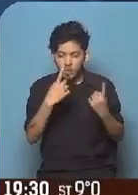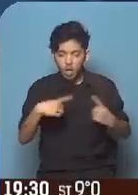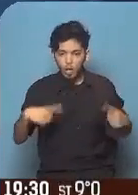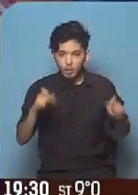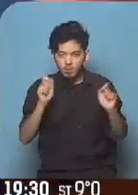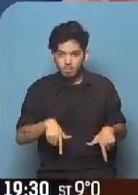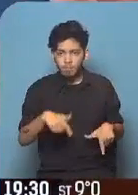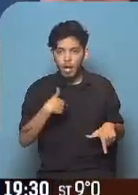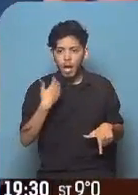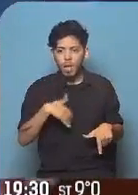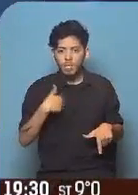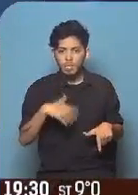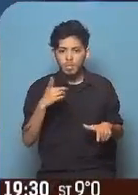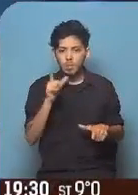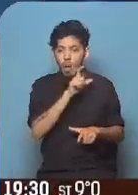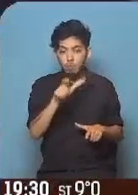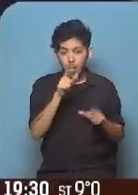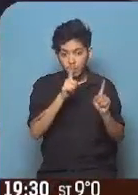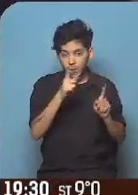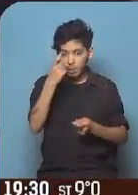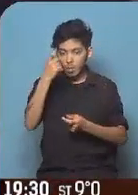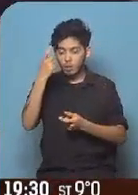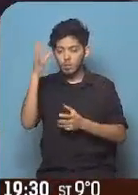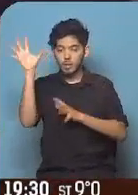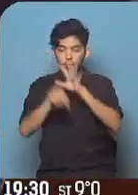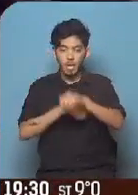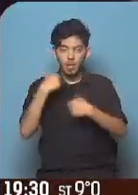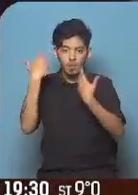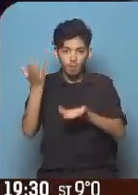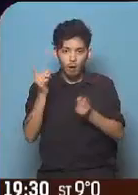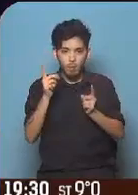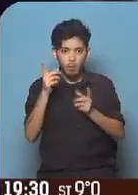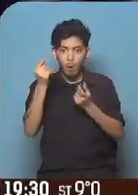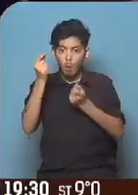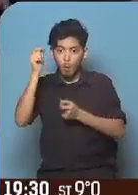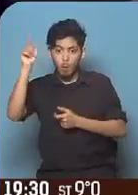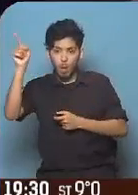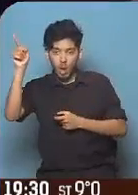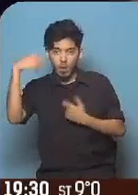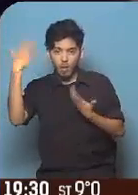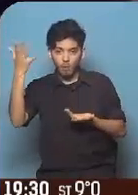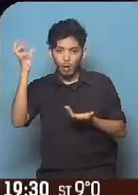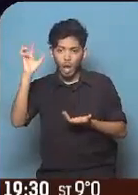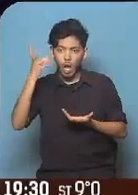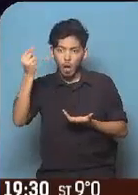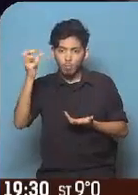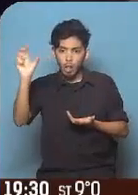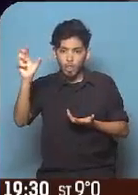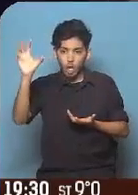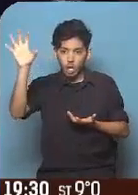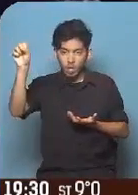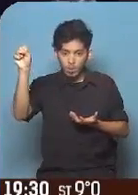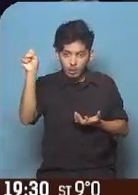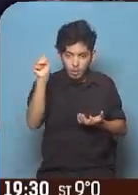de esos artículos se exportan. Entonces, generalmente, ese valor de los productos que se exportan, de